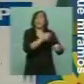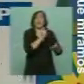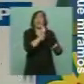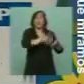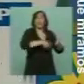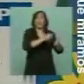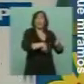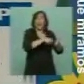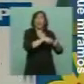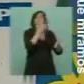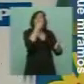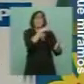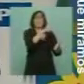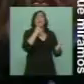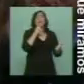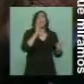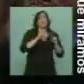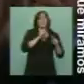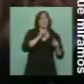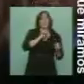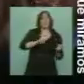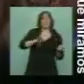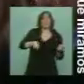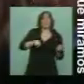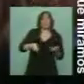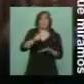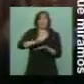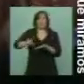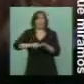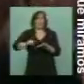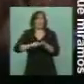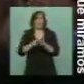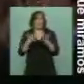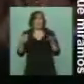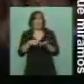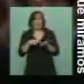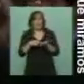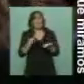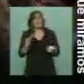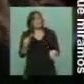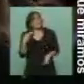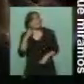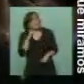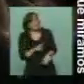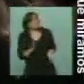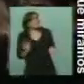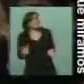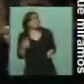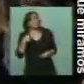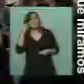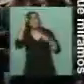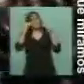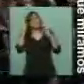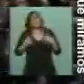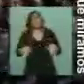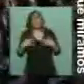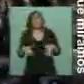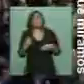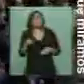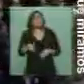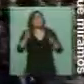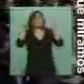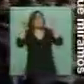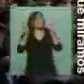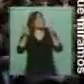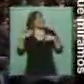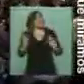notas realmente y me preocupa y me preocupa mucho porque este tema